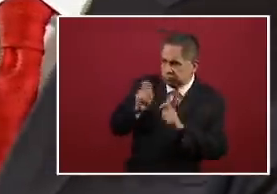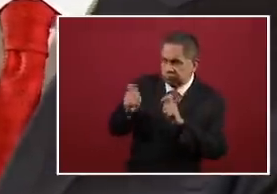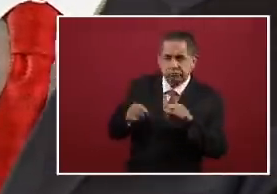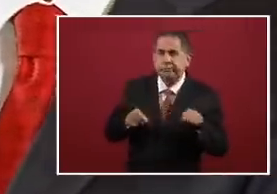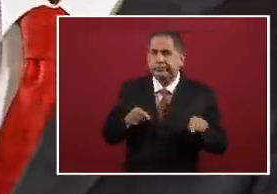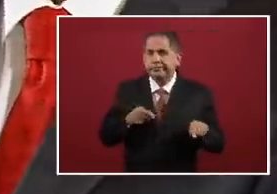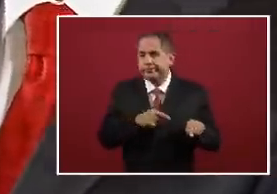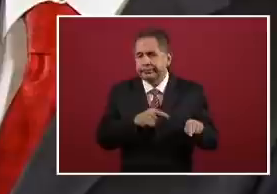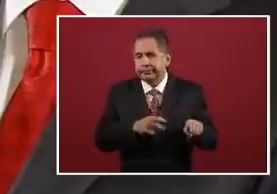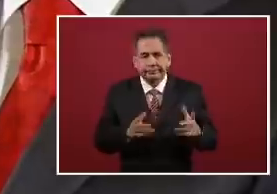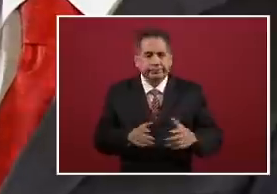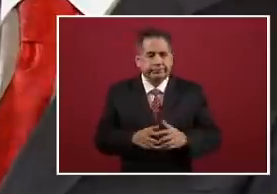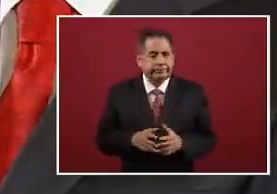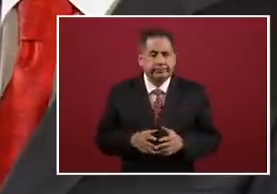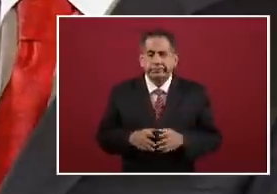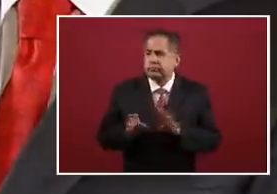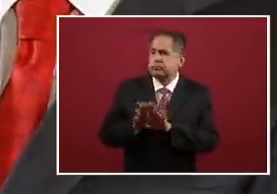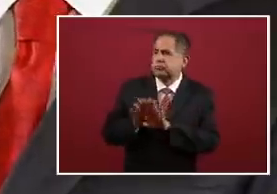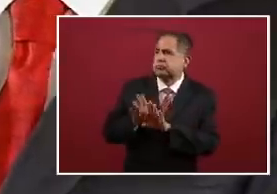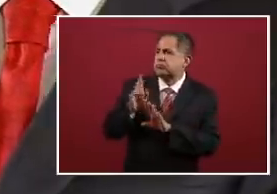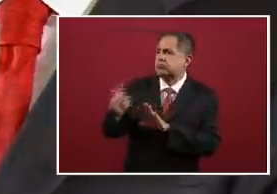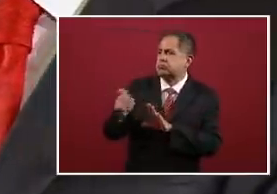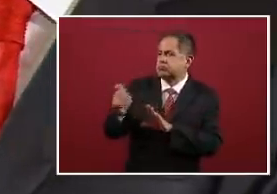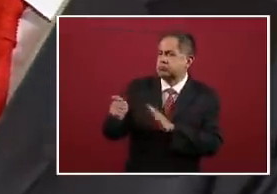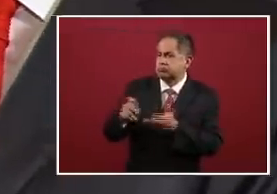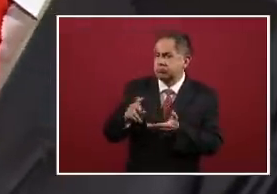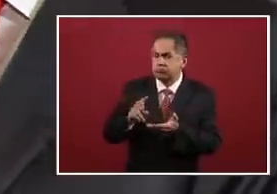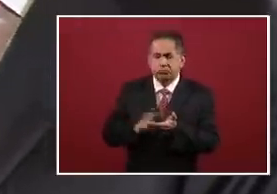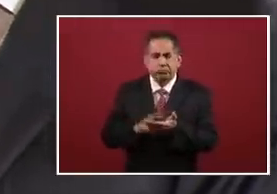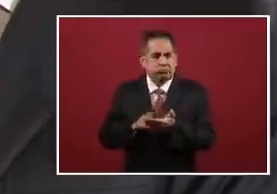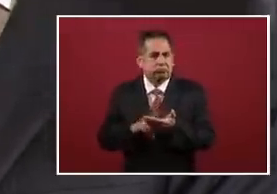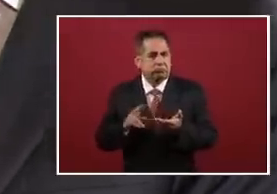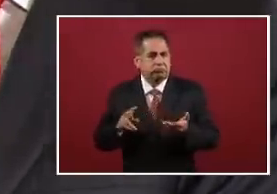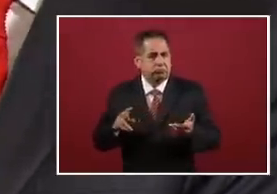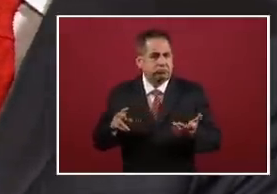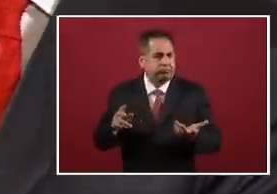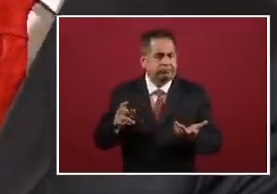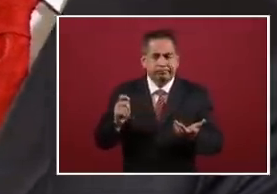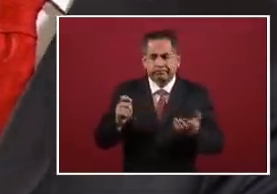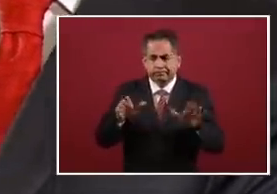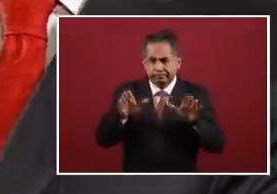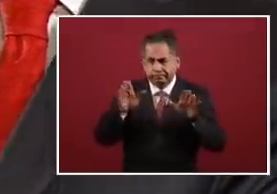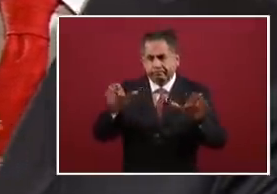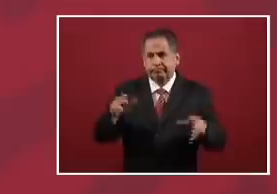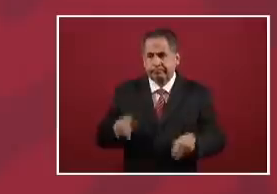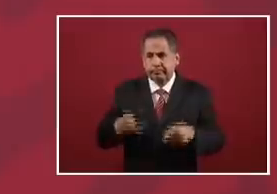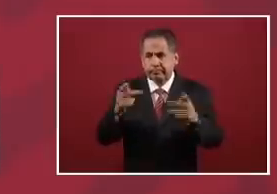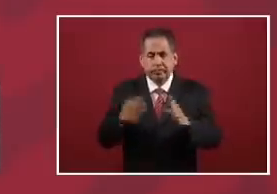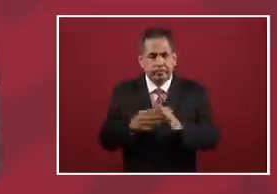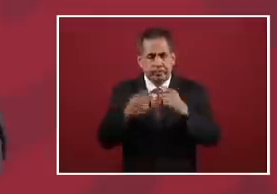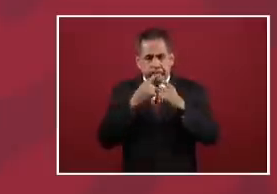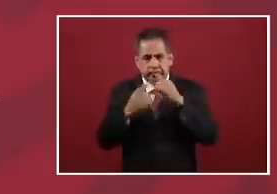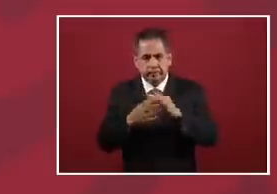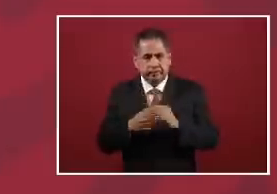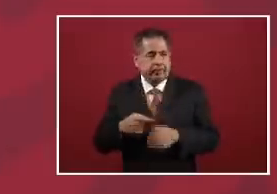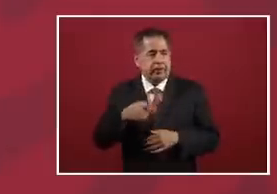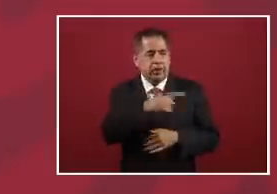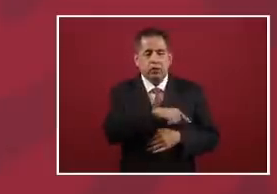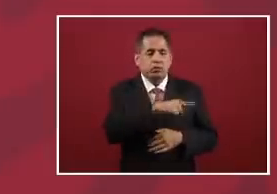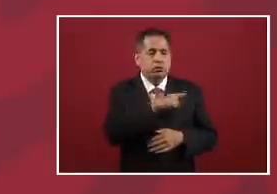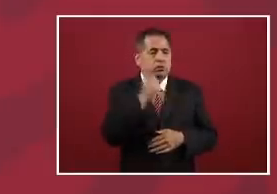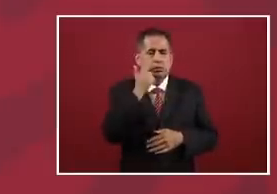de cómo va lo de la venta del avión presidencial. Me imagino que quisieran que no se vendiera.